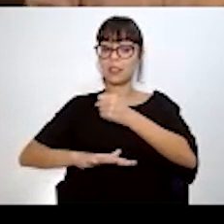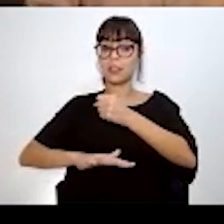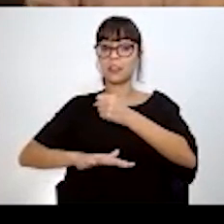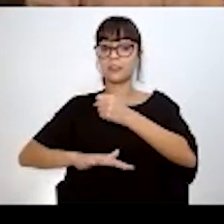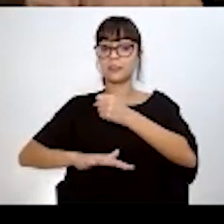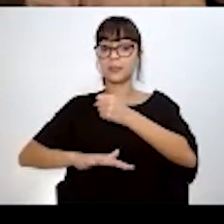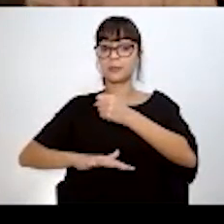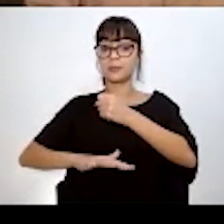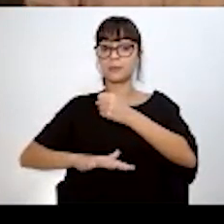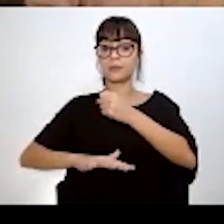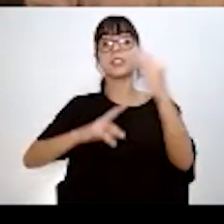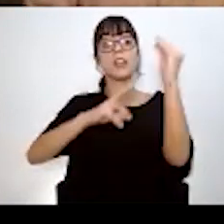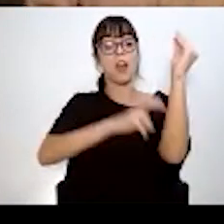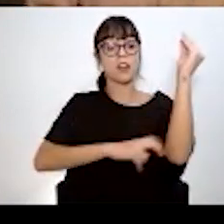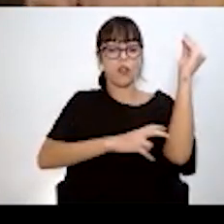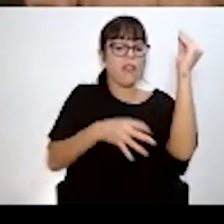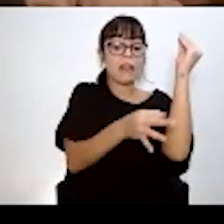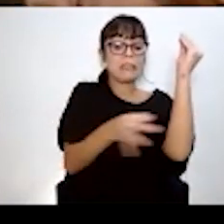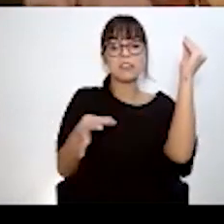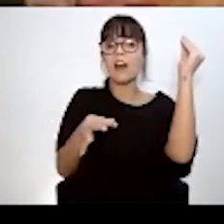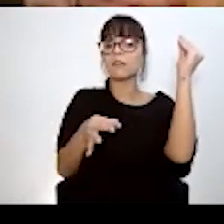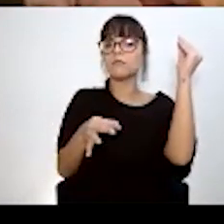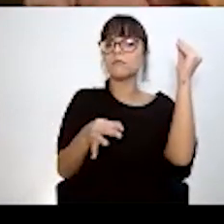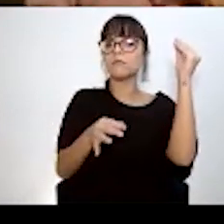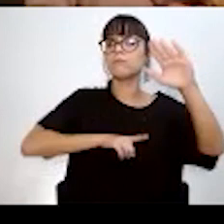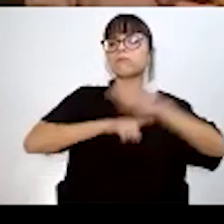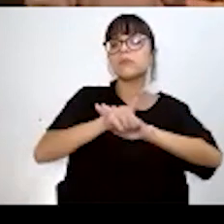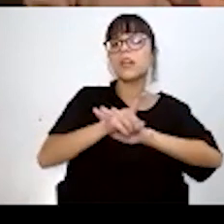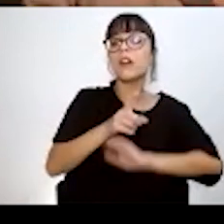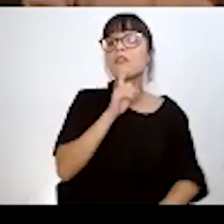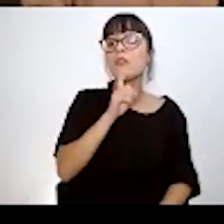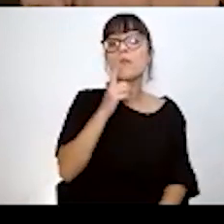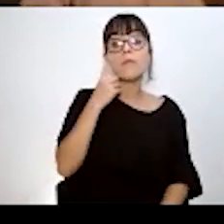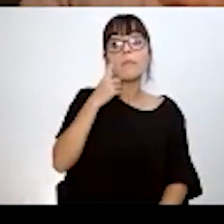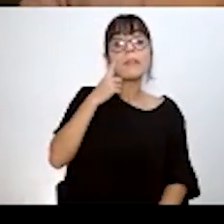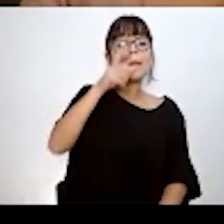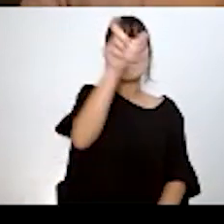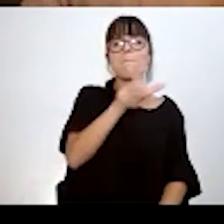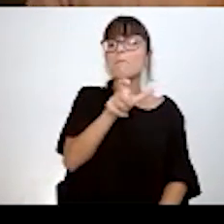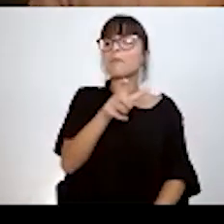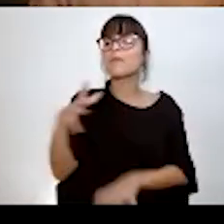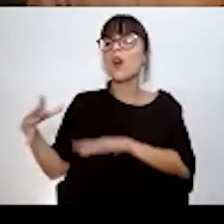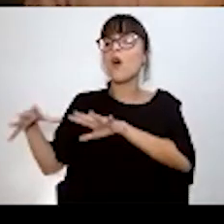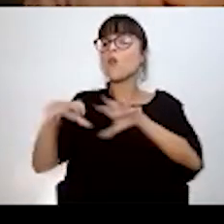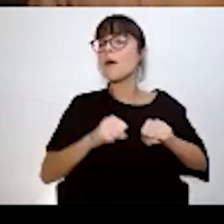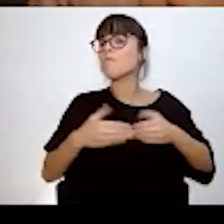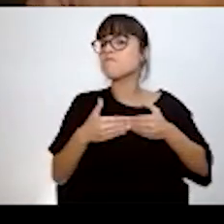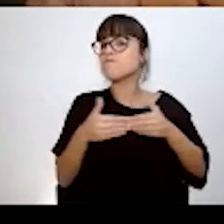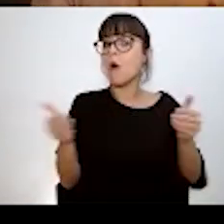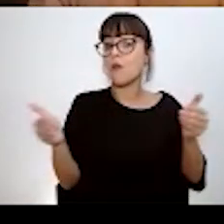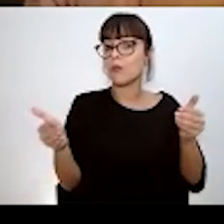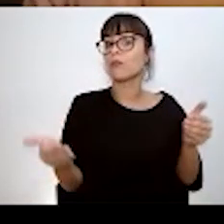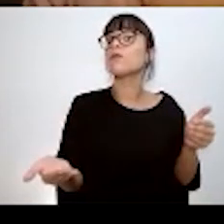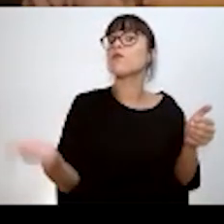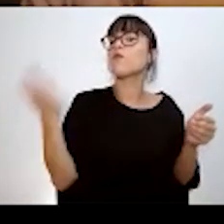de la arqueología en cualquier isla, es conocer cuándo se produce el primer poblamiento. Y uno de los elementos clave en la revisión